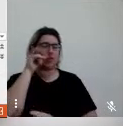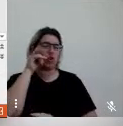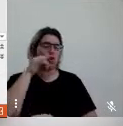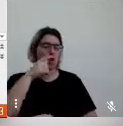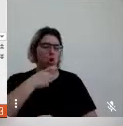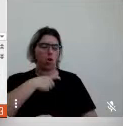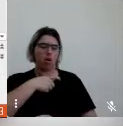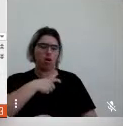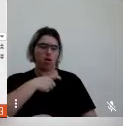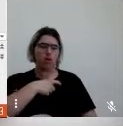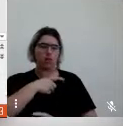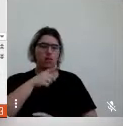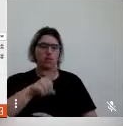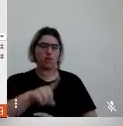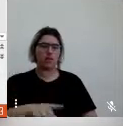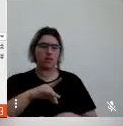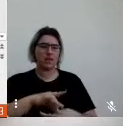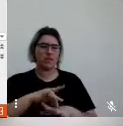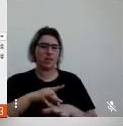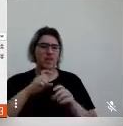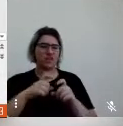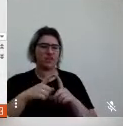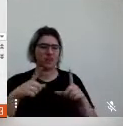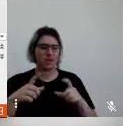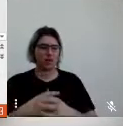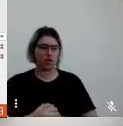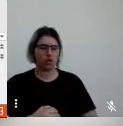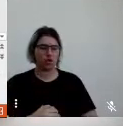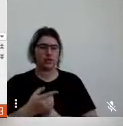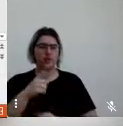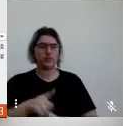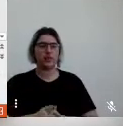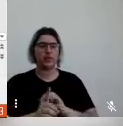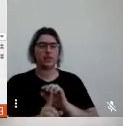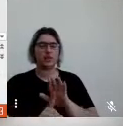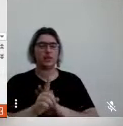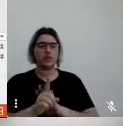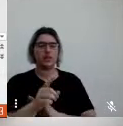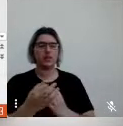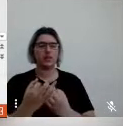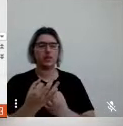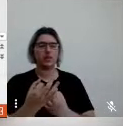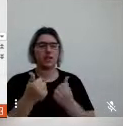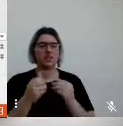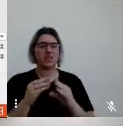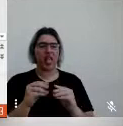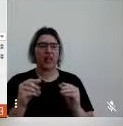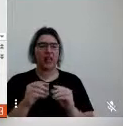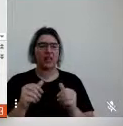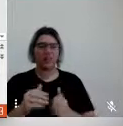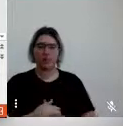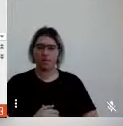sufrir enfermedades inflamatorias y de desarrollar, pues eso, más grasa visceral.